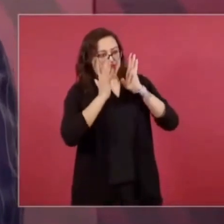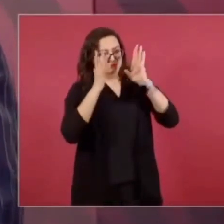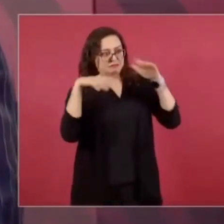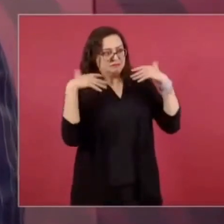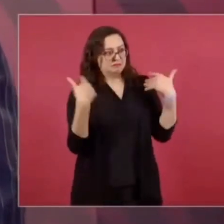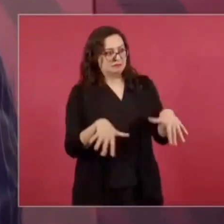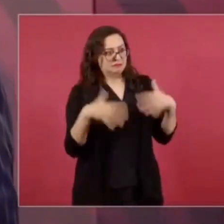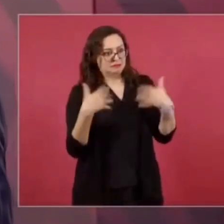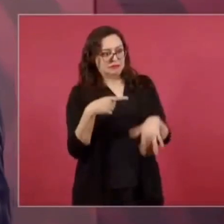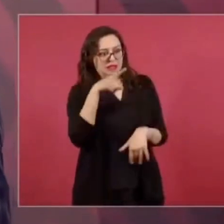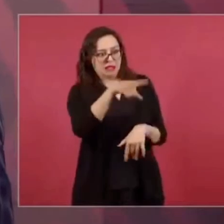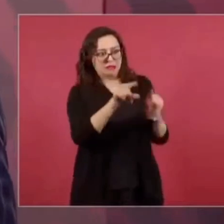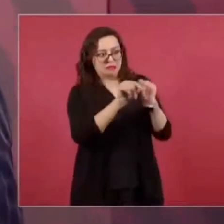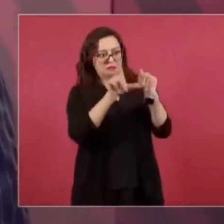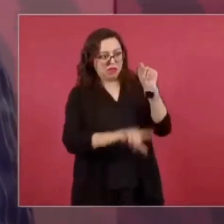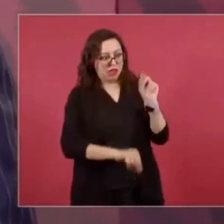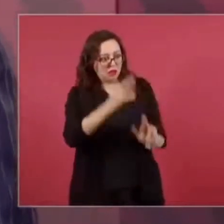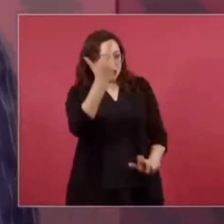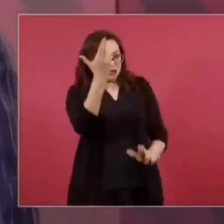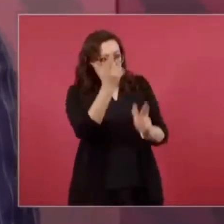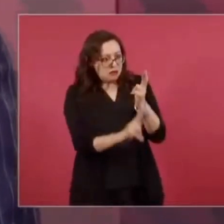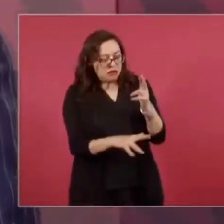del estallido de la revolución.